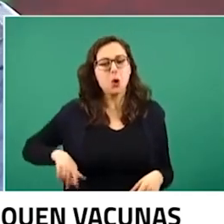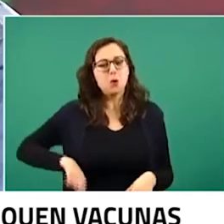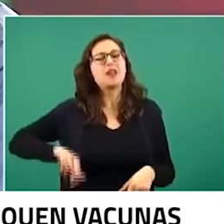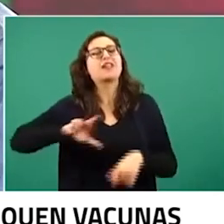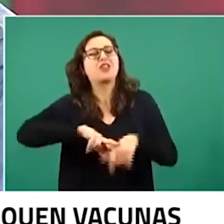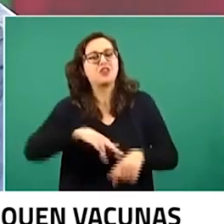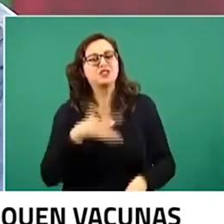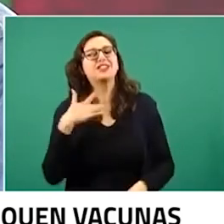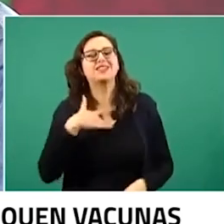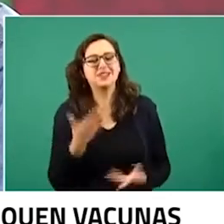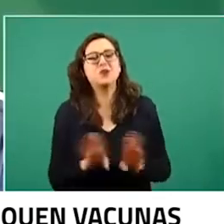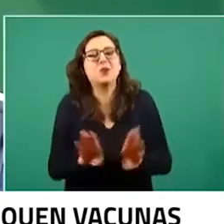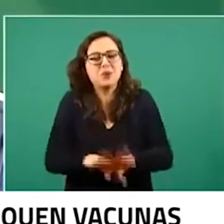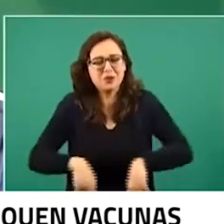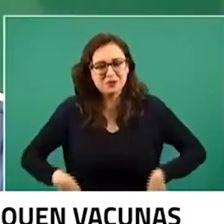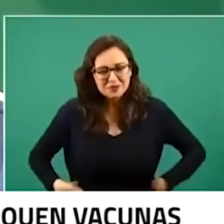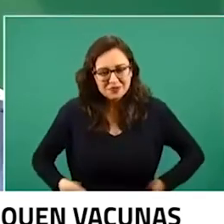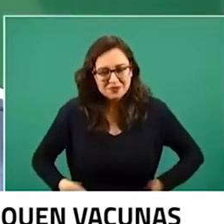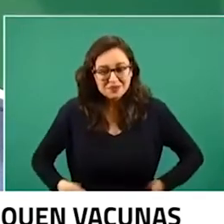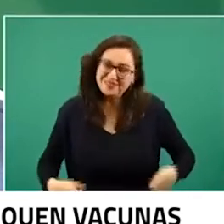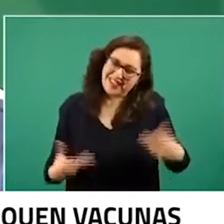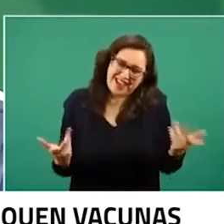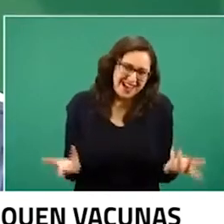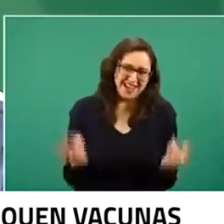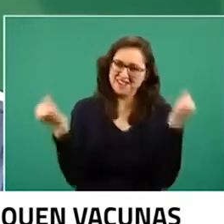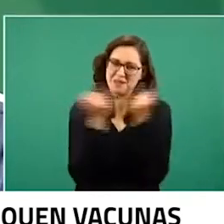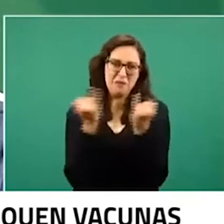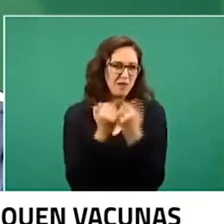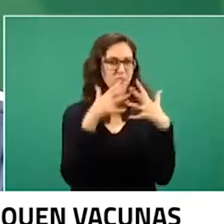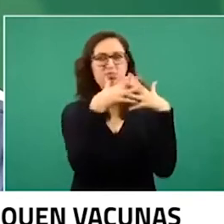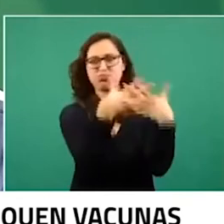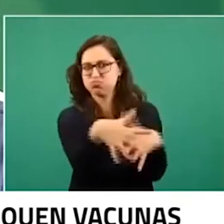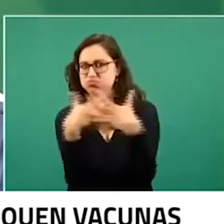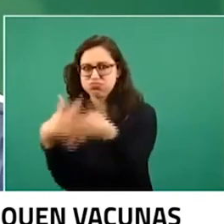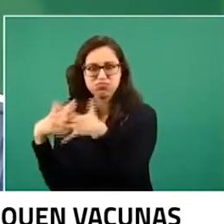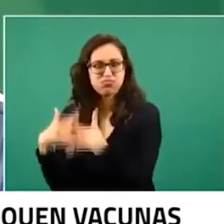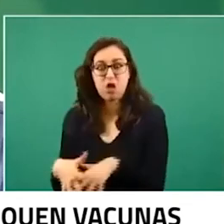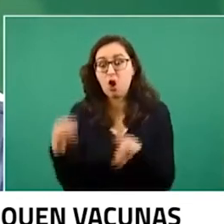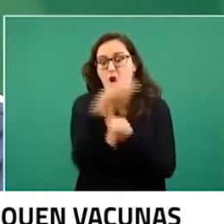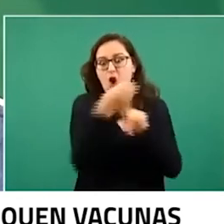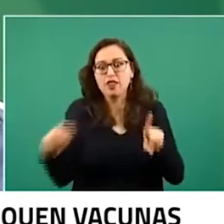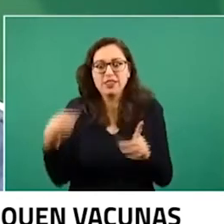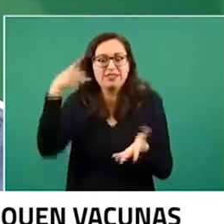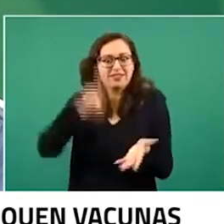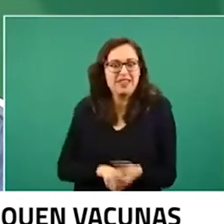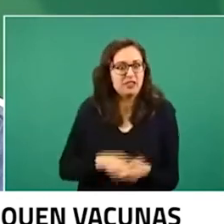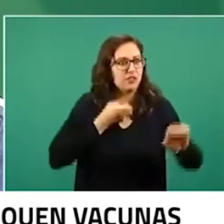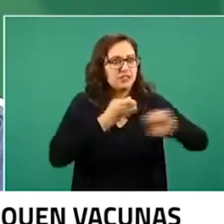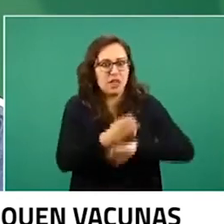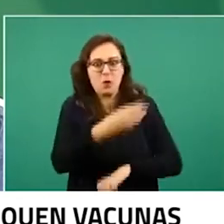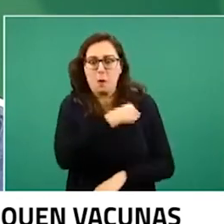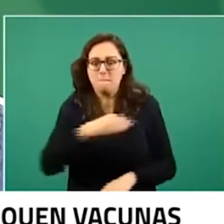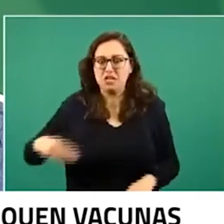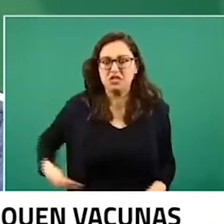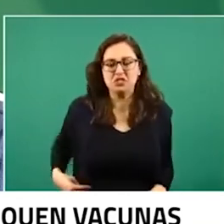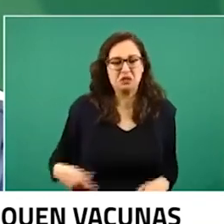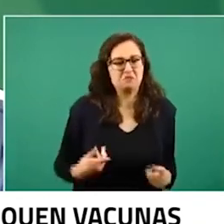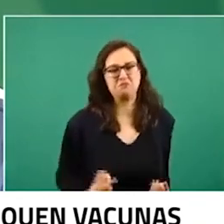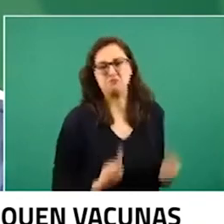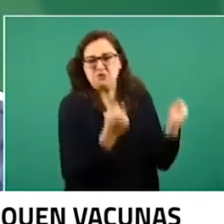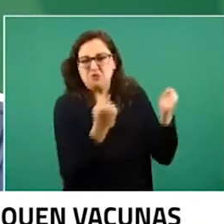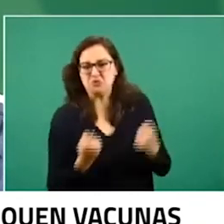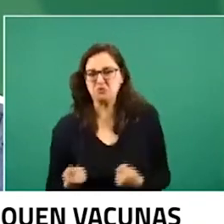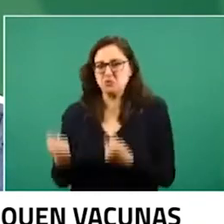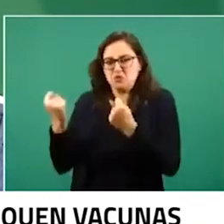directamente la consecuencia de ese desorden en donde cada quien quisiera hacer su voluntad de acuerdo a